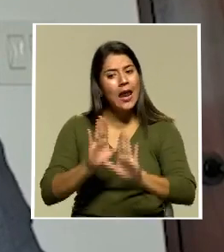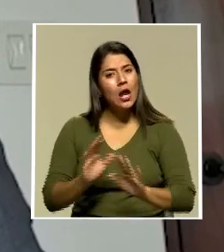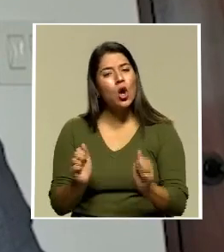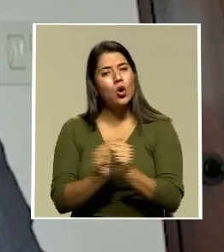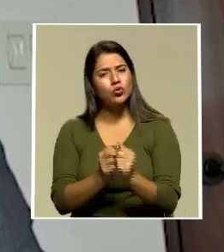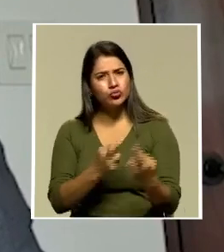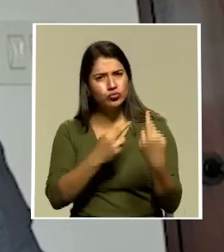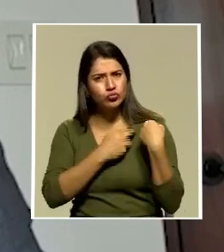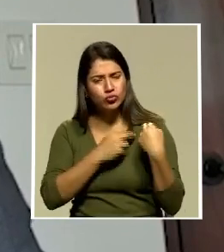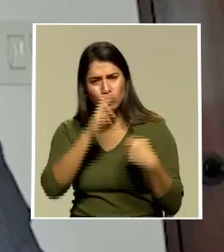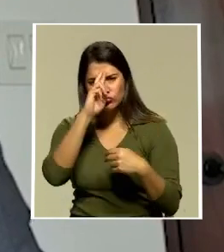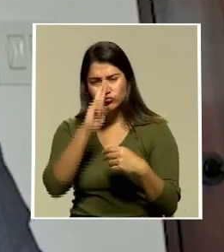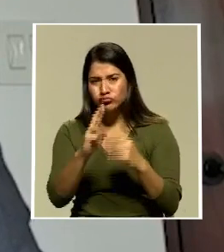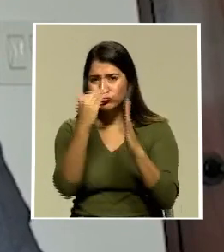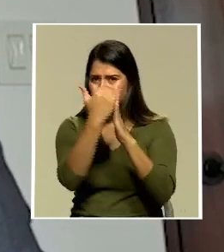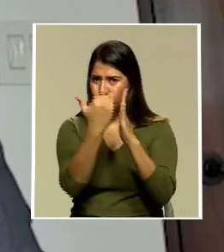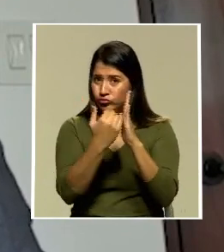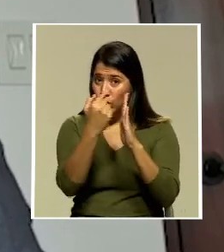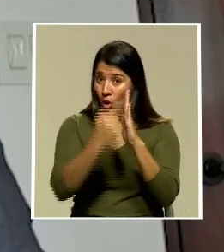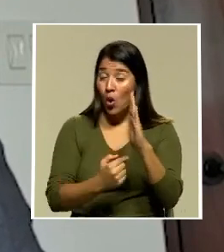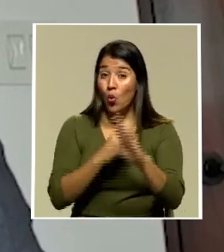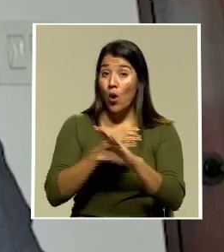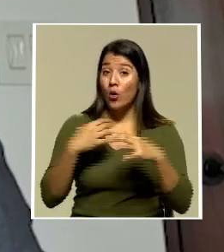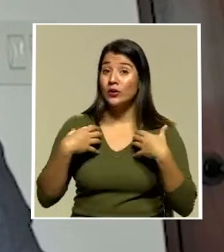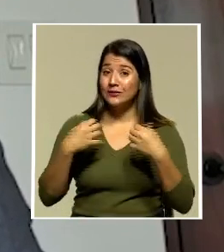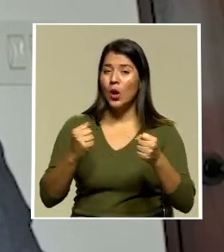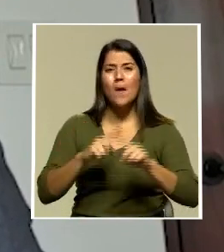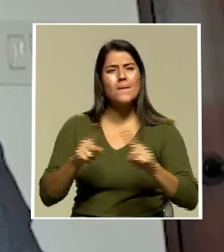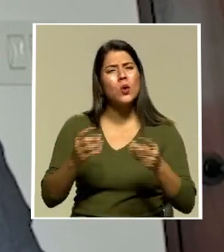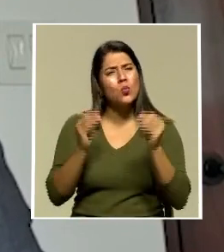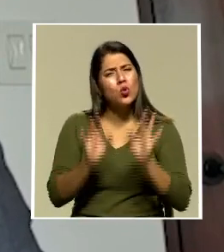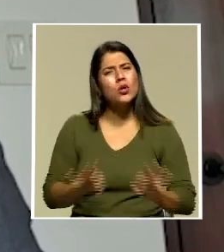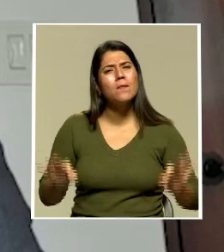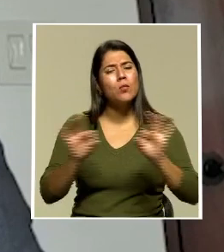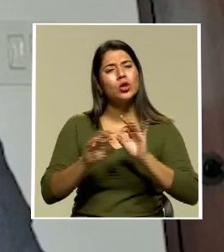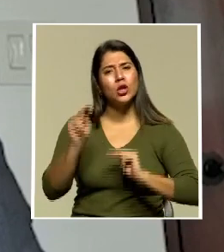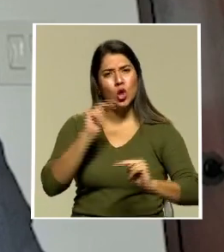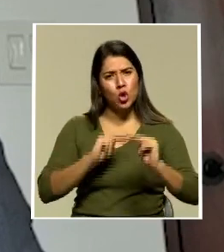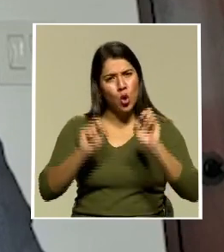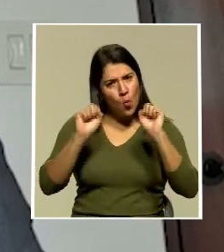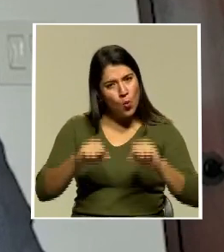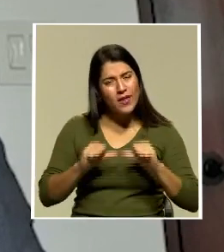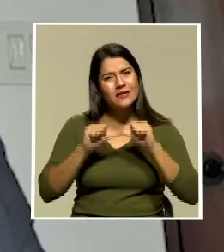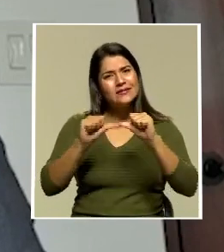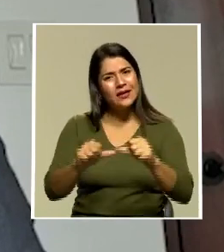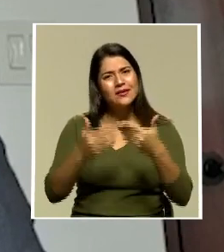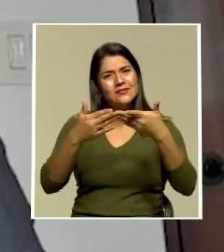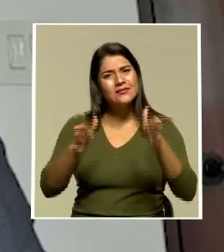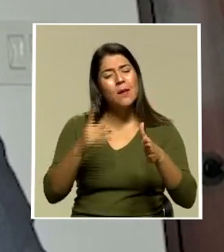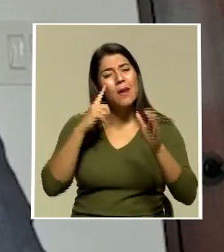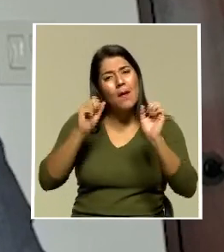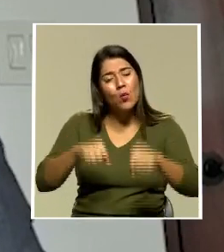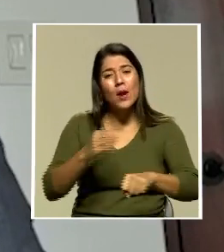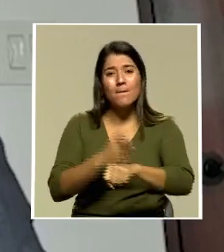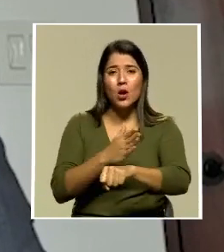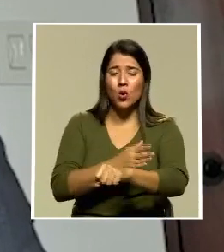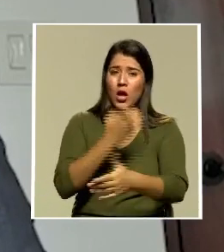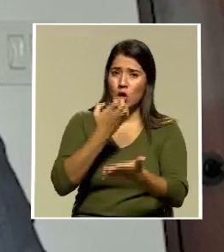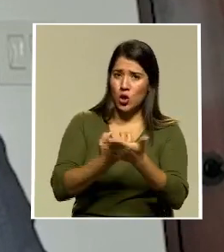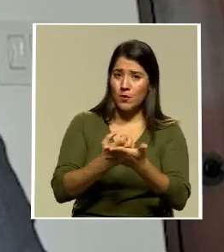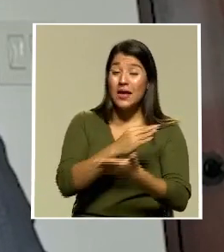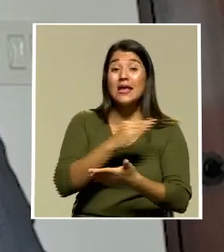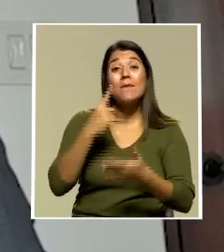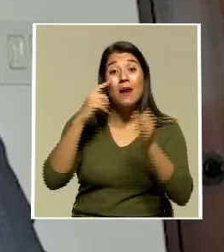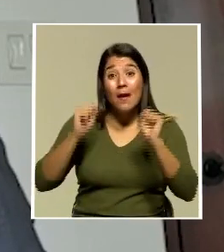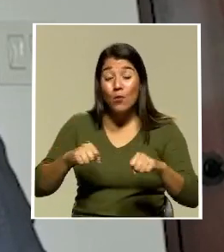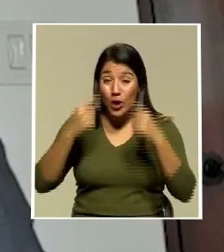respetando protocolos, pero es importante que los negocios puedan seguir trabajando para poder recuperar la economía y para empezar a